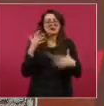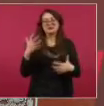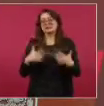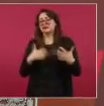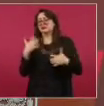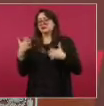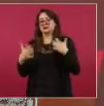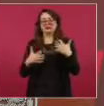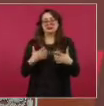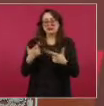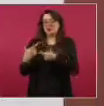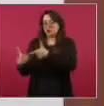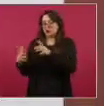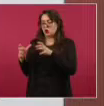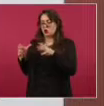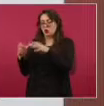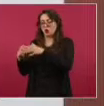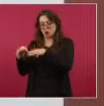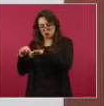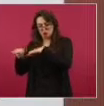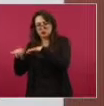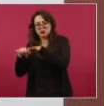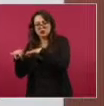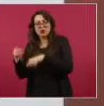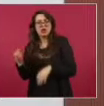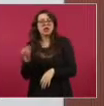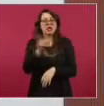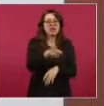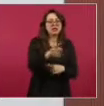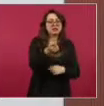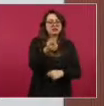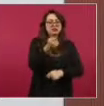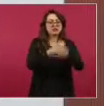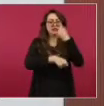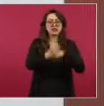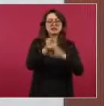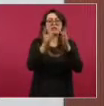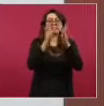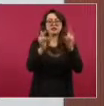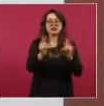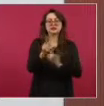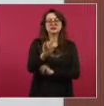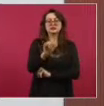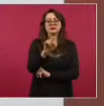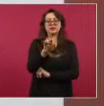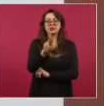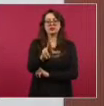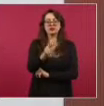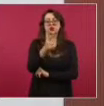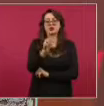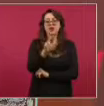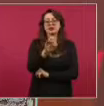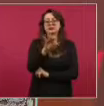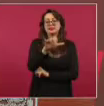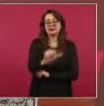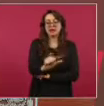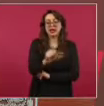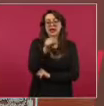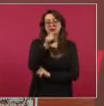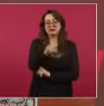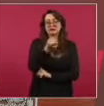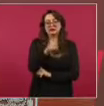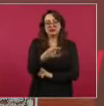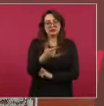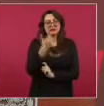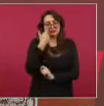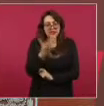se confrontó con empleados de la tienda de raya del francés Víctor Garcín o García. Según